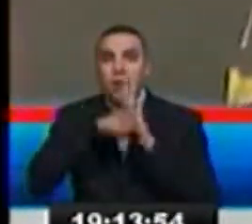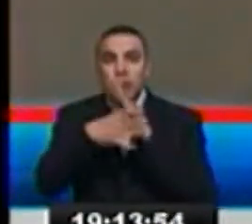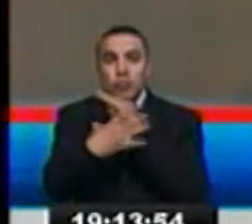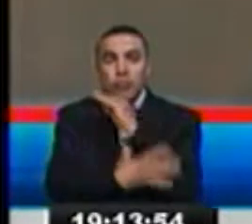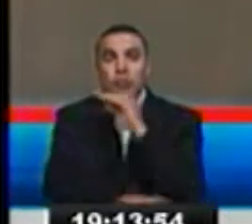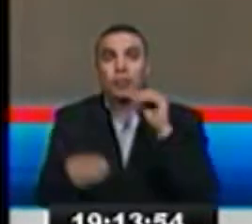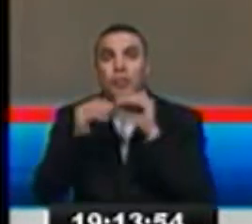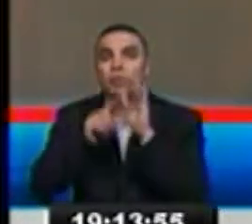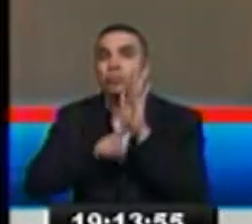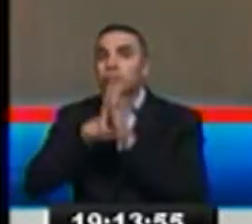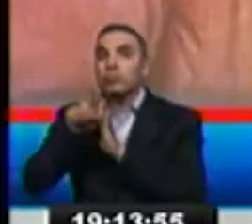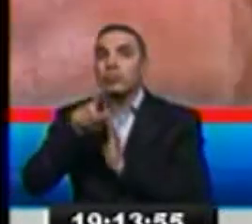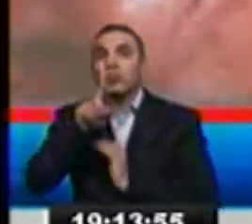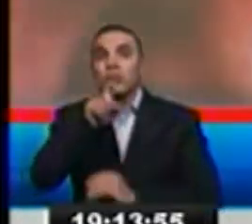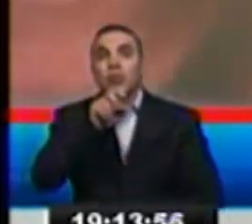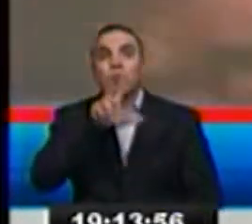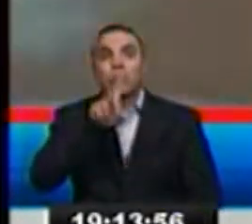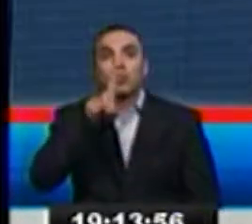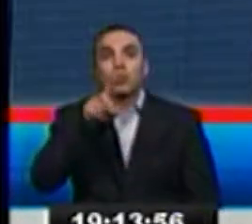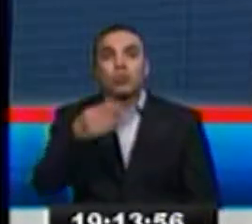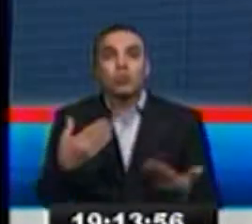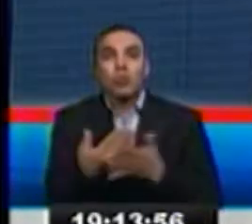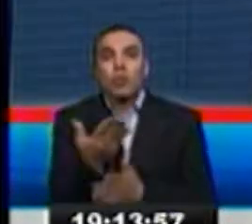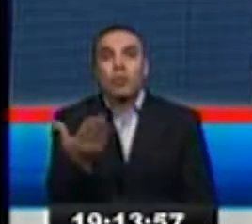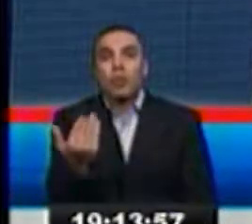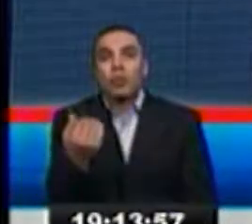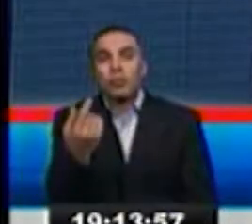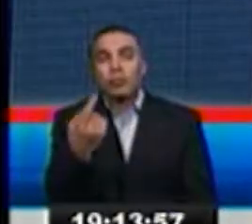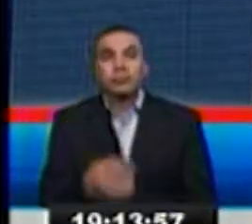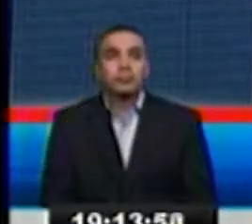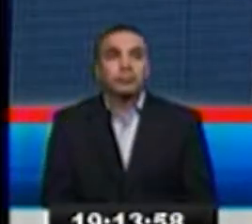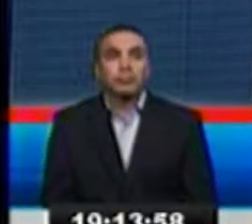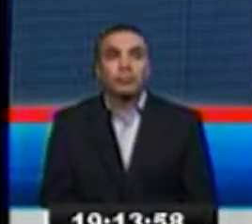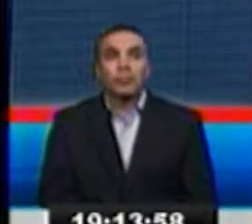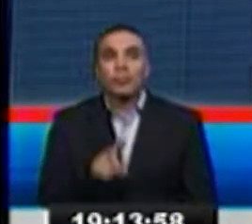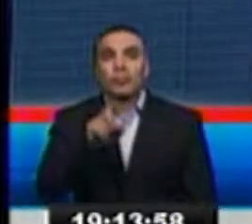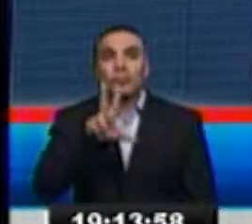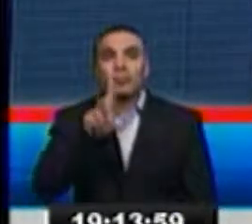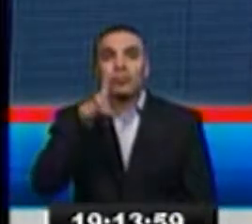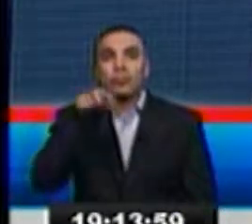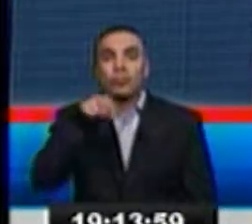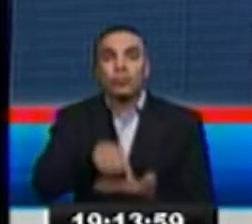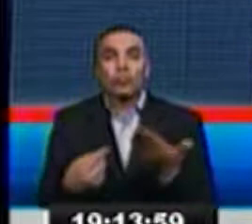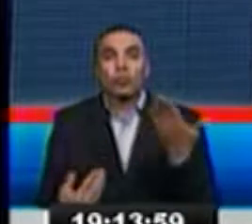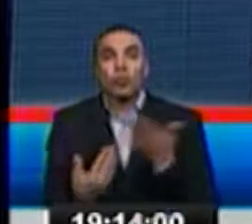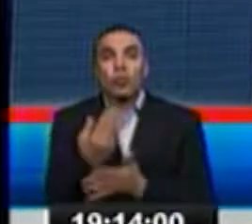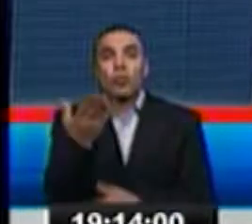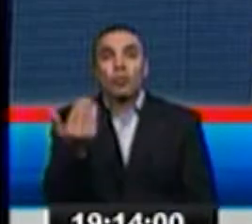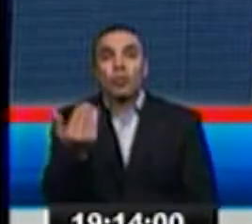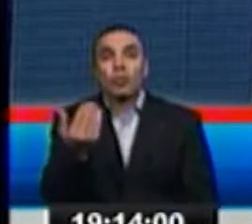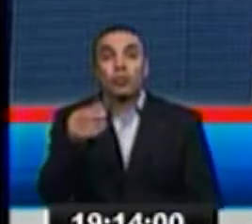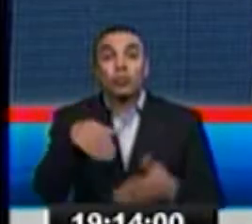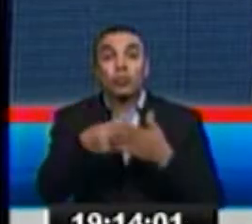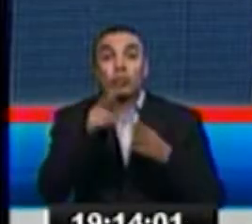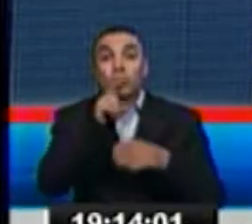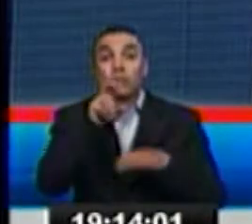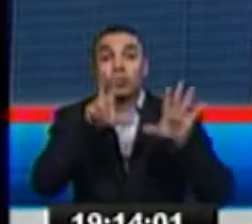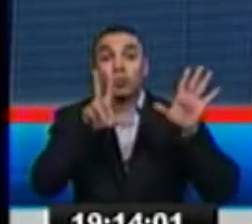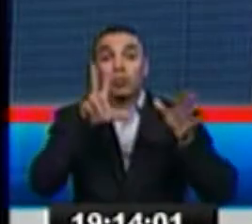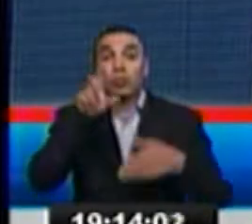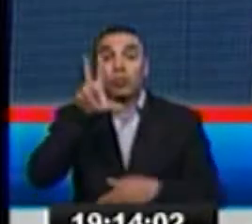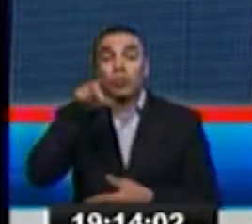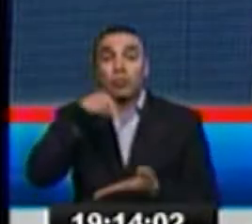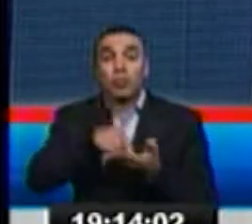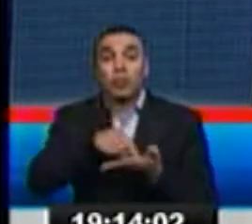tendremos 131 nuevos bonos. Tendremos 131.000 nuevos bonos, que sumados a los 283.000